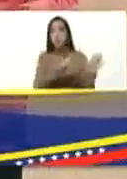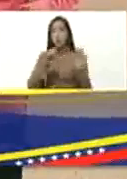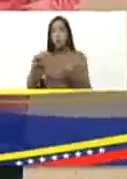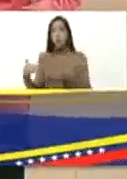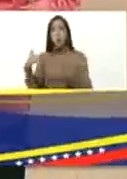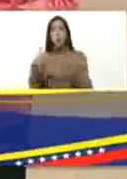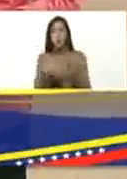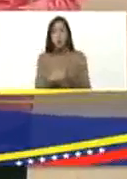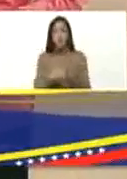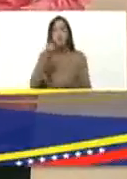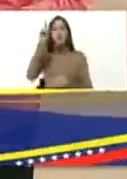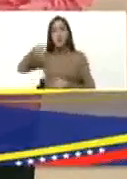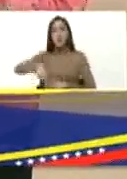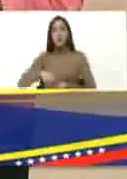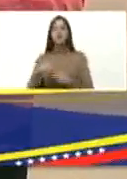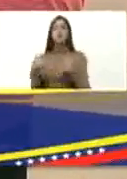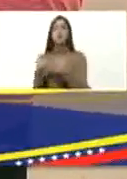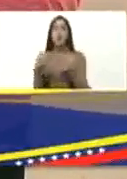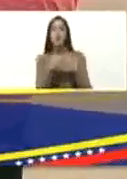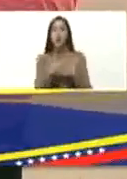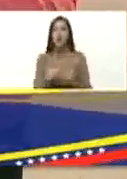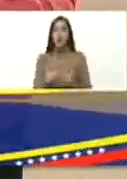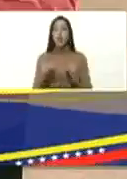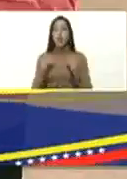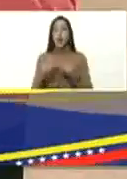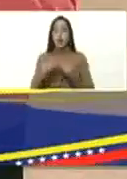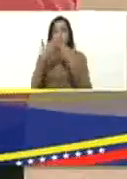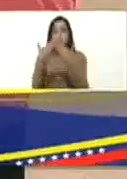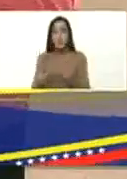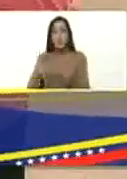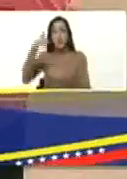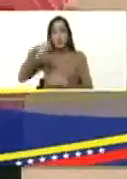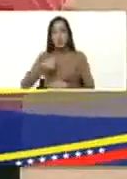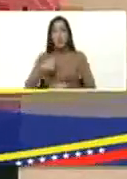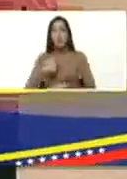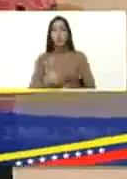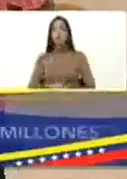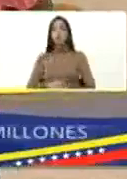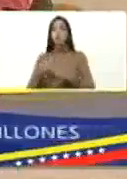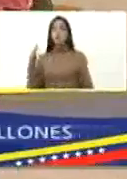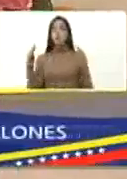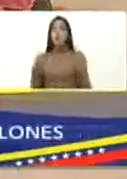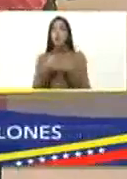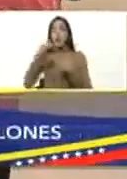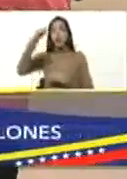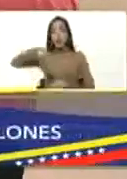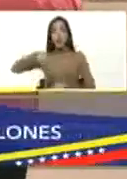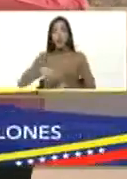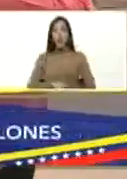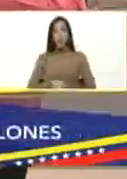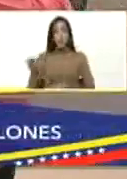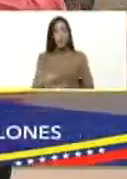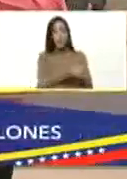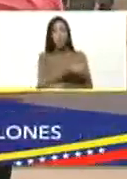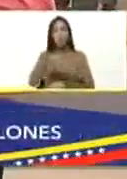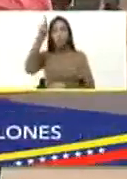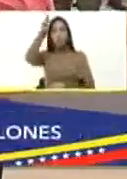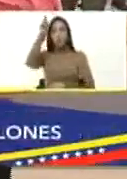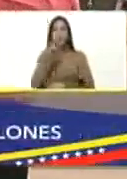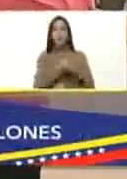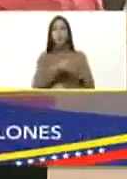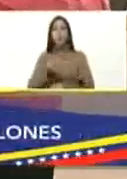3.800.000 viviendas. Voy a entregar una vivienda. La casa aquí en el urbanismo India Urquía, estoy en